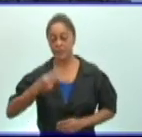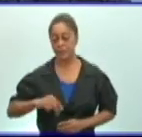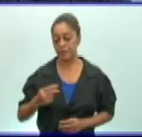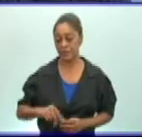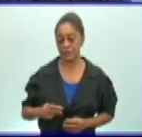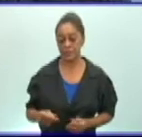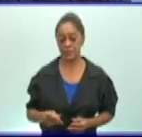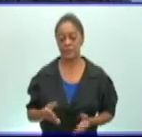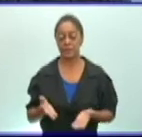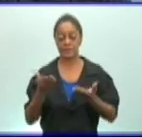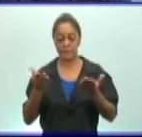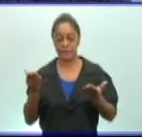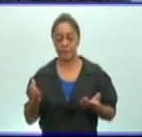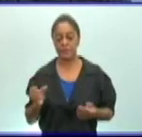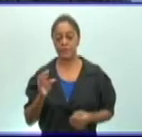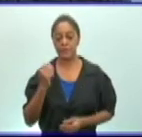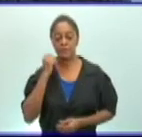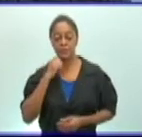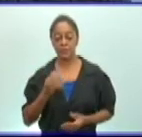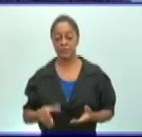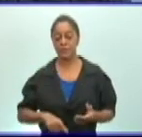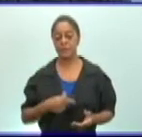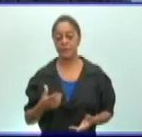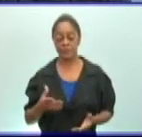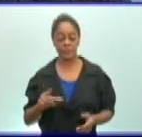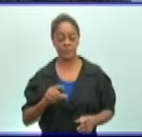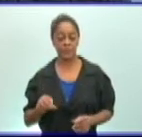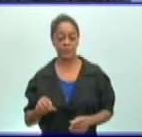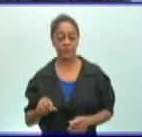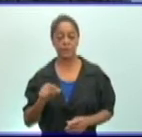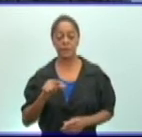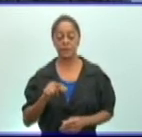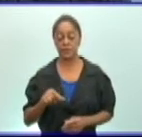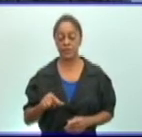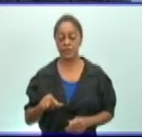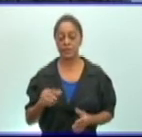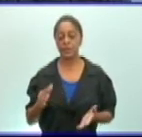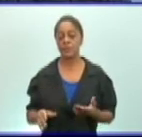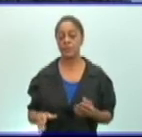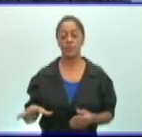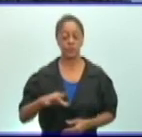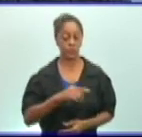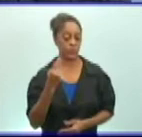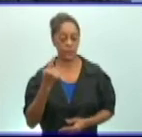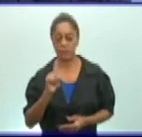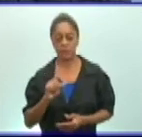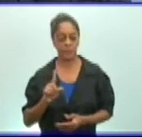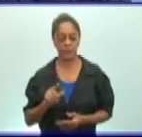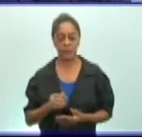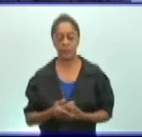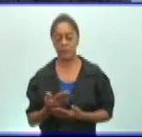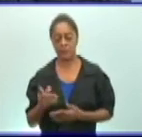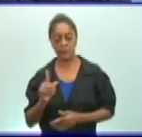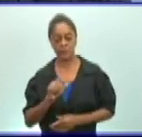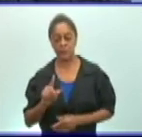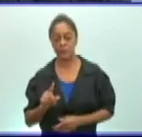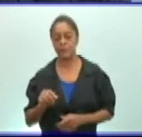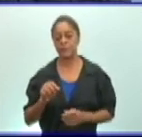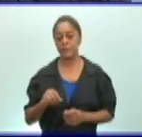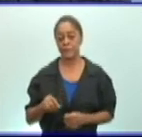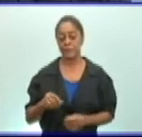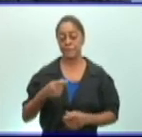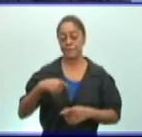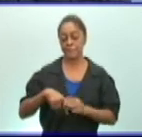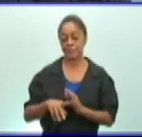puedan desarrollar muchas más estas actividades. Por eso yo les dejo varias actividades que no tienen que hacerlas todas en un día, ni representan la tarea para la